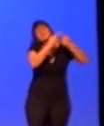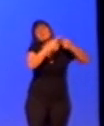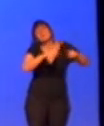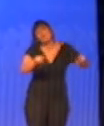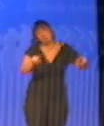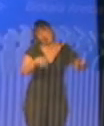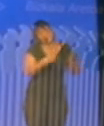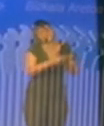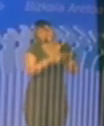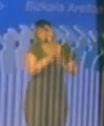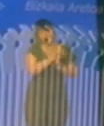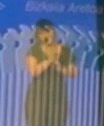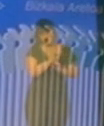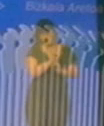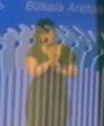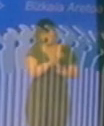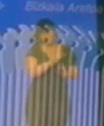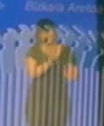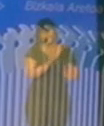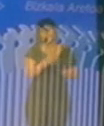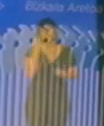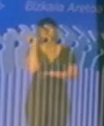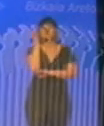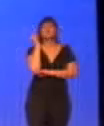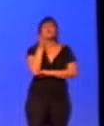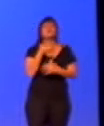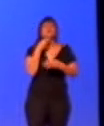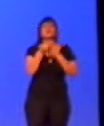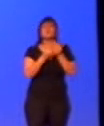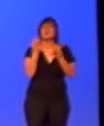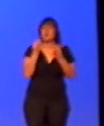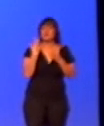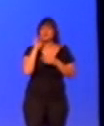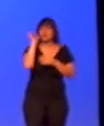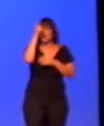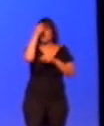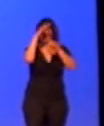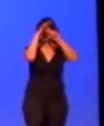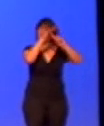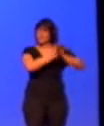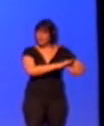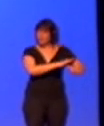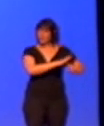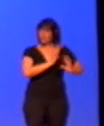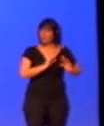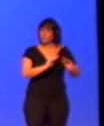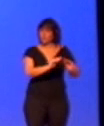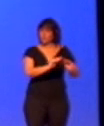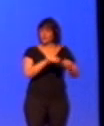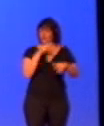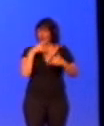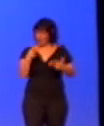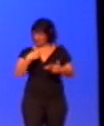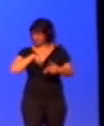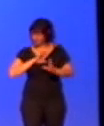y lo que hace la convención es utilizar un concepto de discriminación que es el concepto que normalmente en la actualidad utilizamos